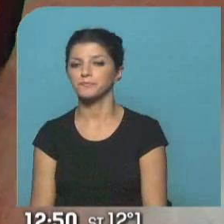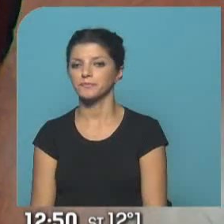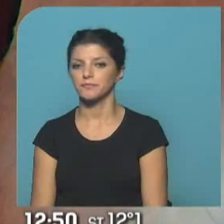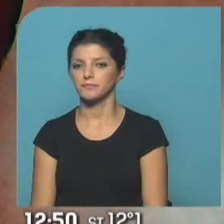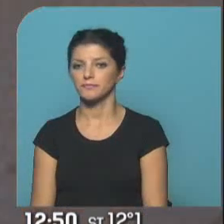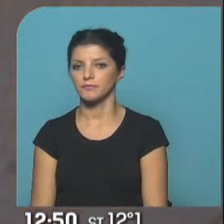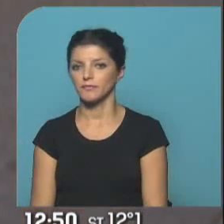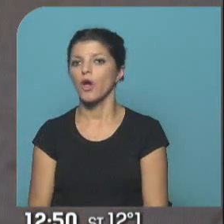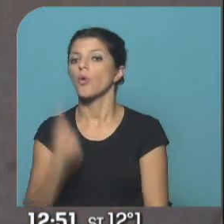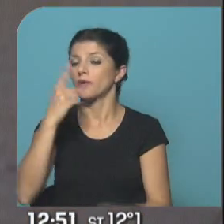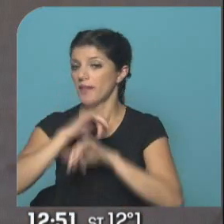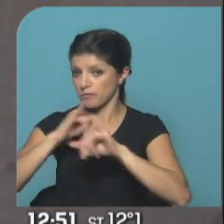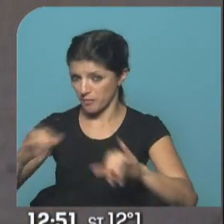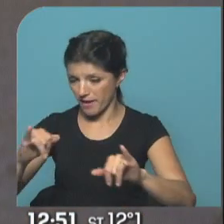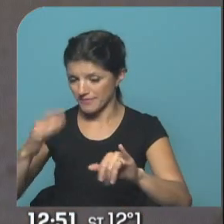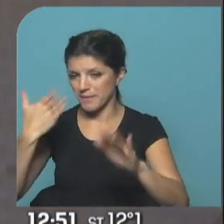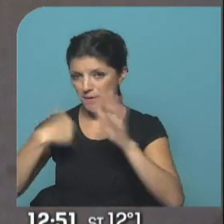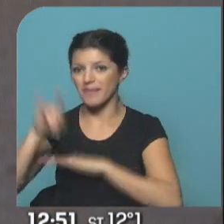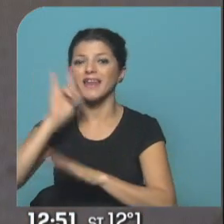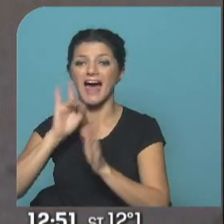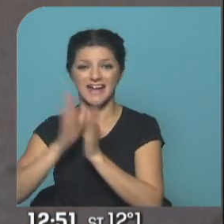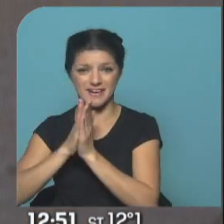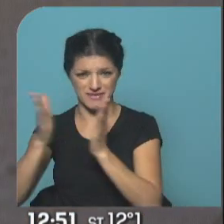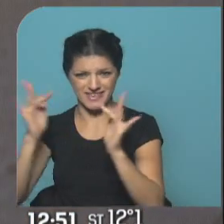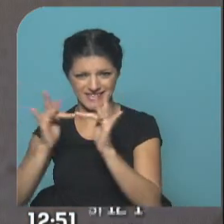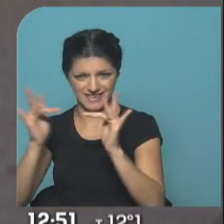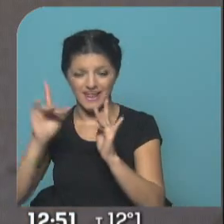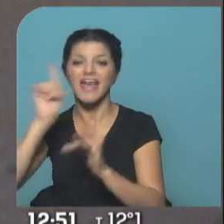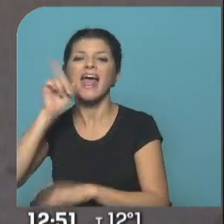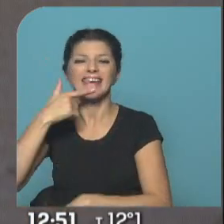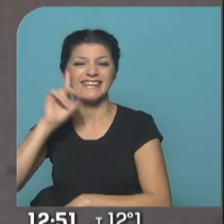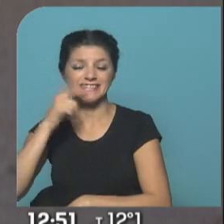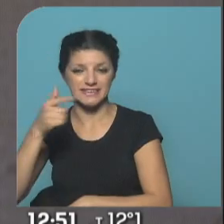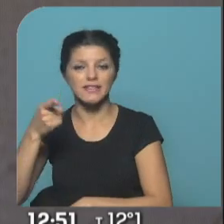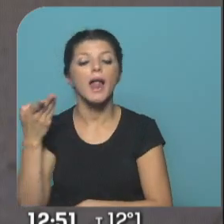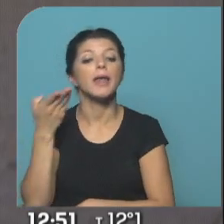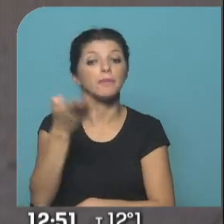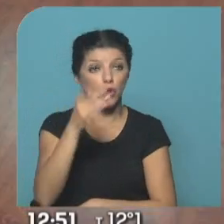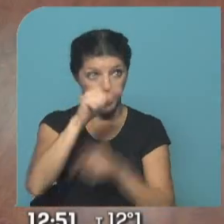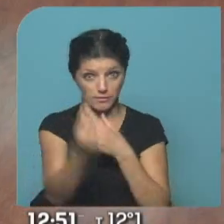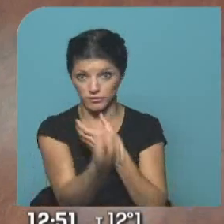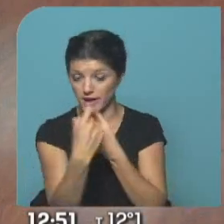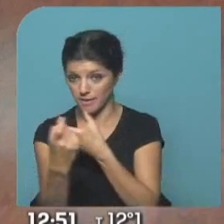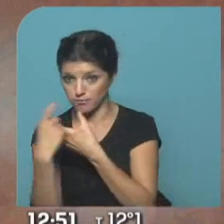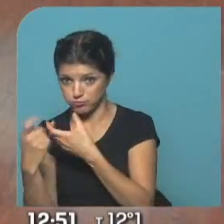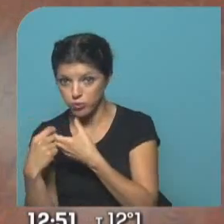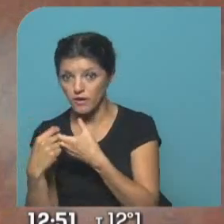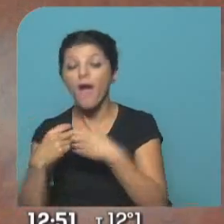las movidas propagandísticas más populares de la revista virtual del Estado Islámico fue pedirle a sus adherentes alrededor de Europa que